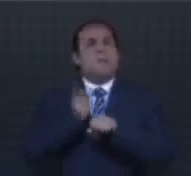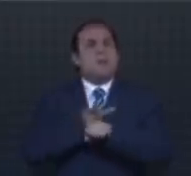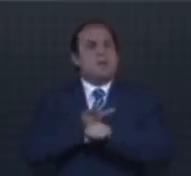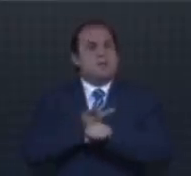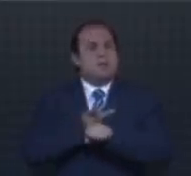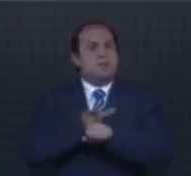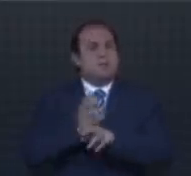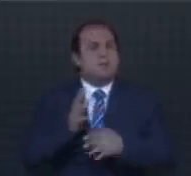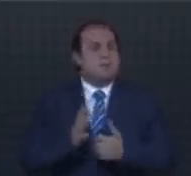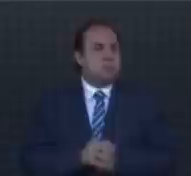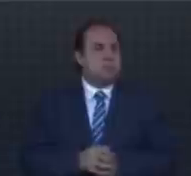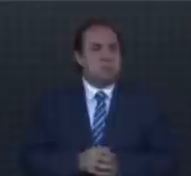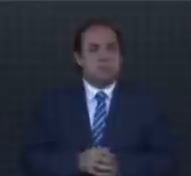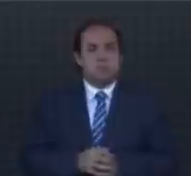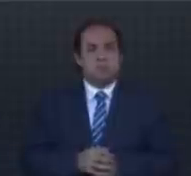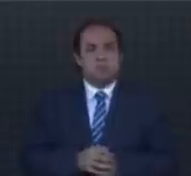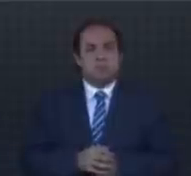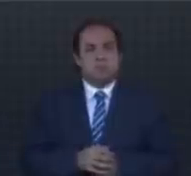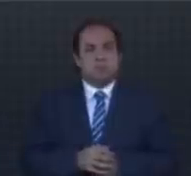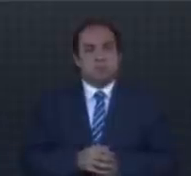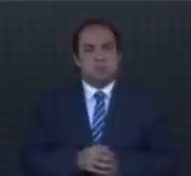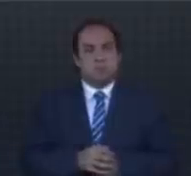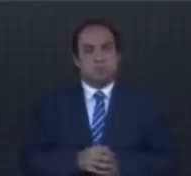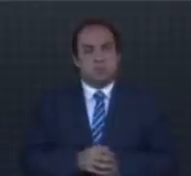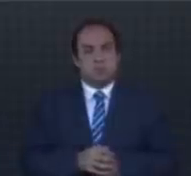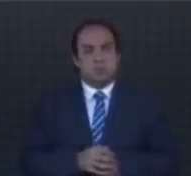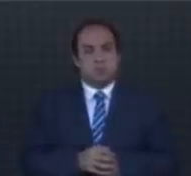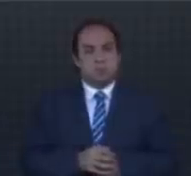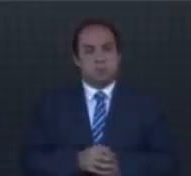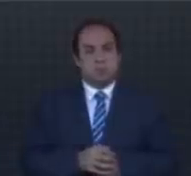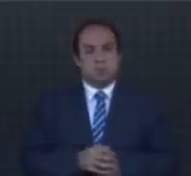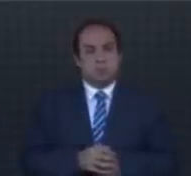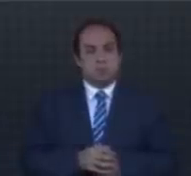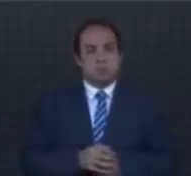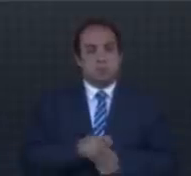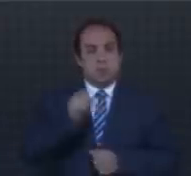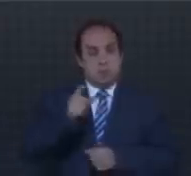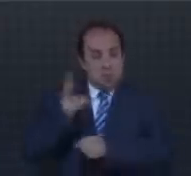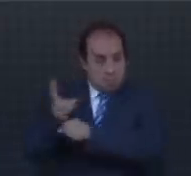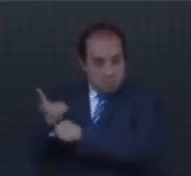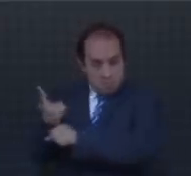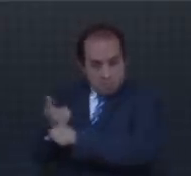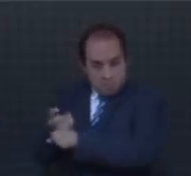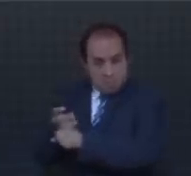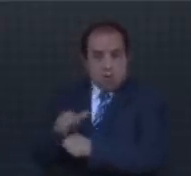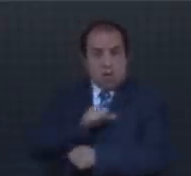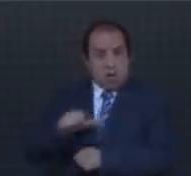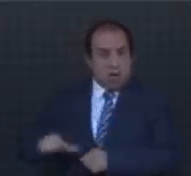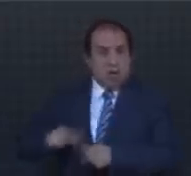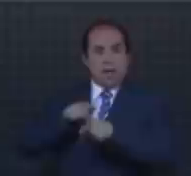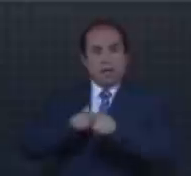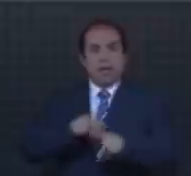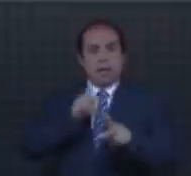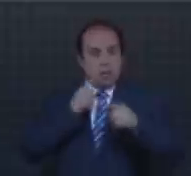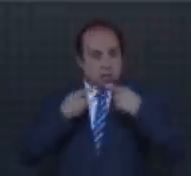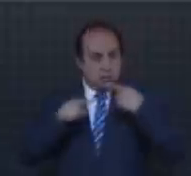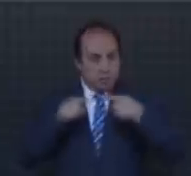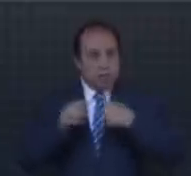ha sucedido. Por otra parte, exhortamos a los alcaldes a continuar el diálogo